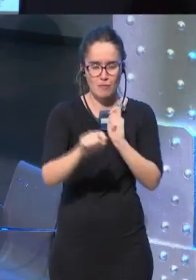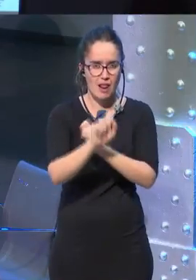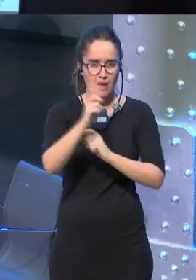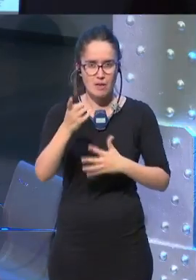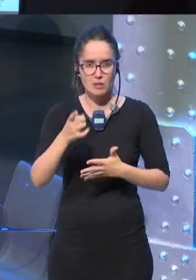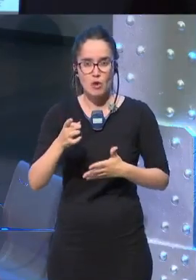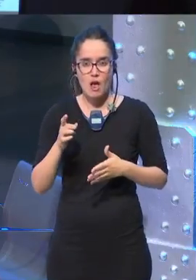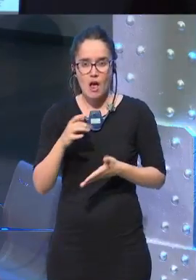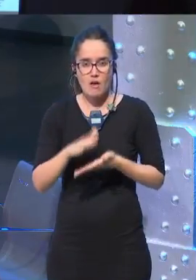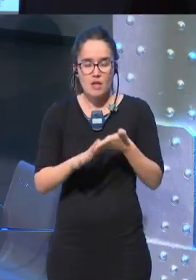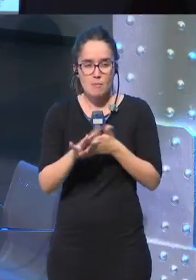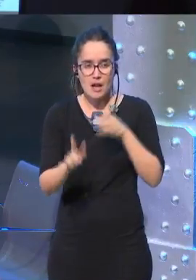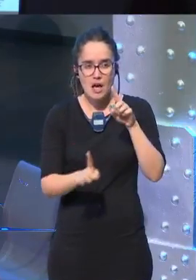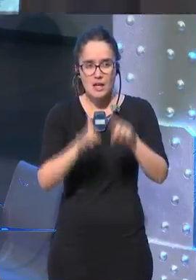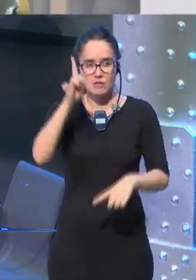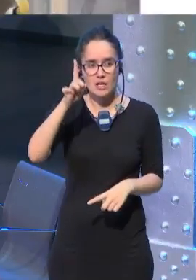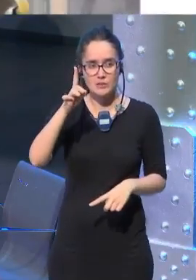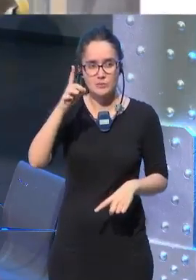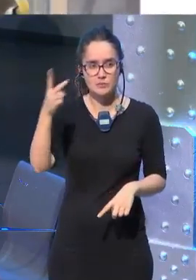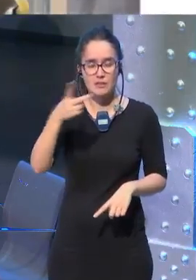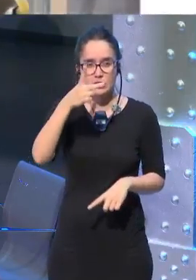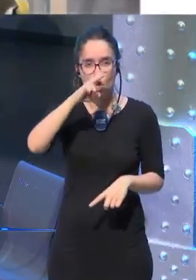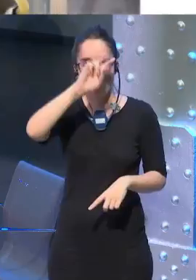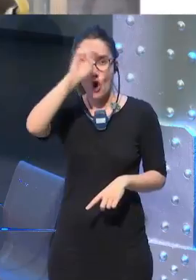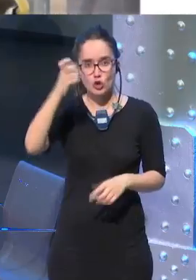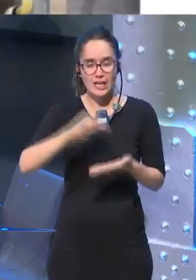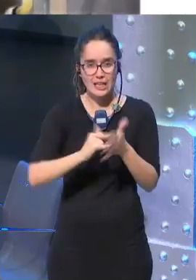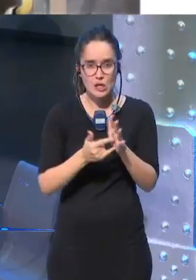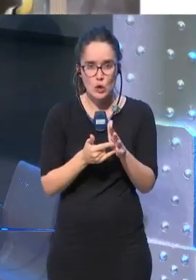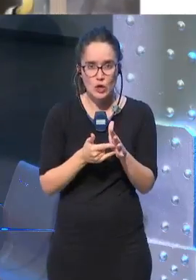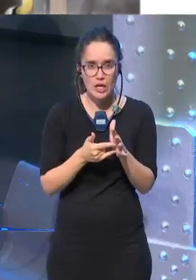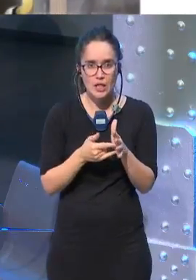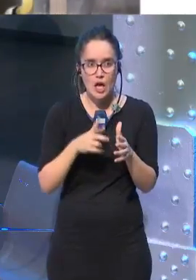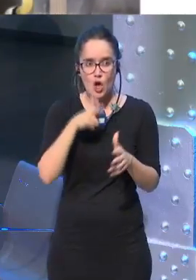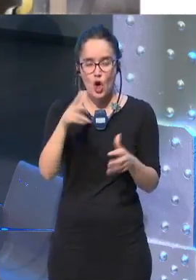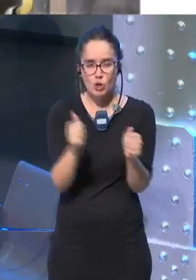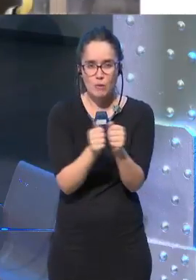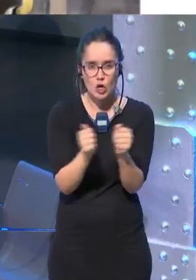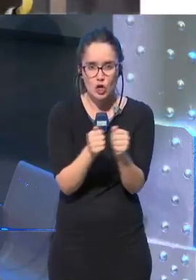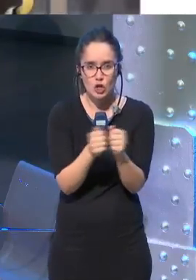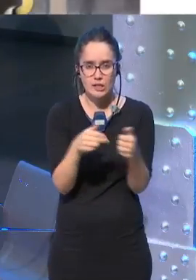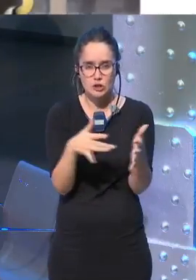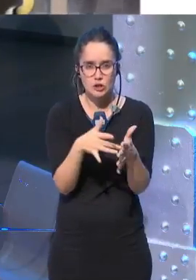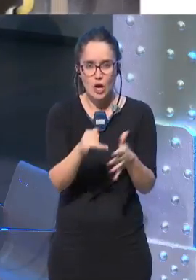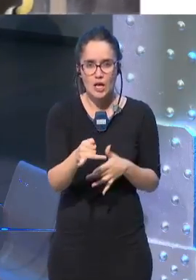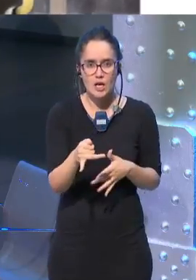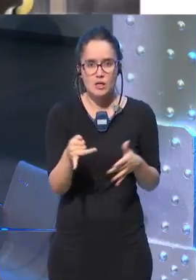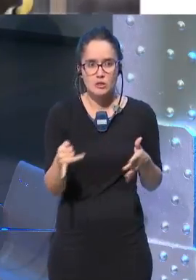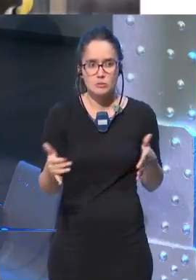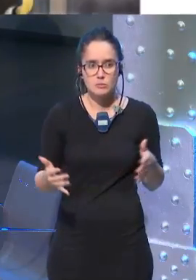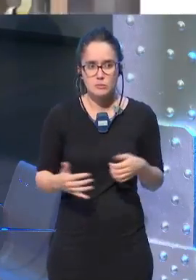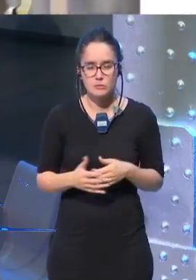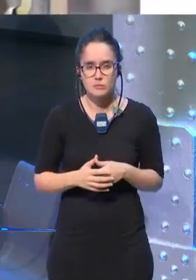a hacer el recorrido hacia arriba rápidamente. Esta es otra tecnología de hormigón que tenemos.